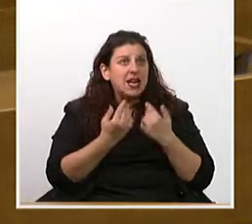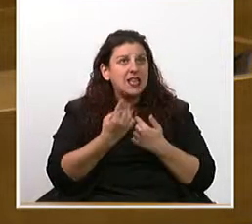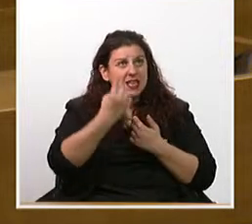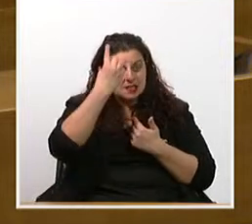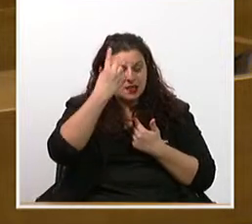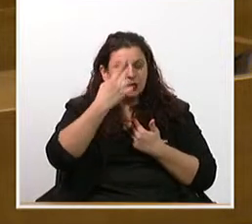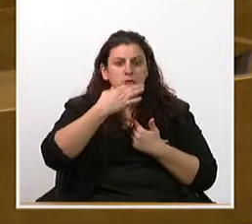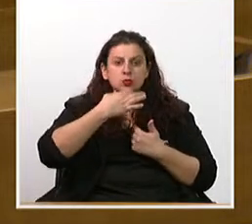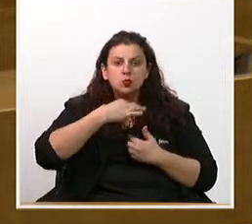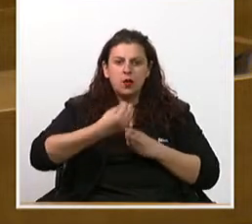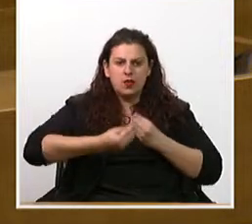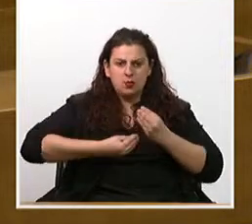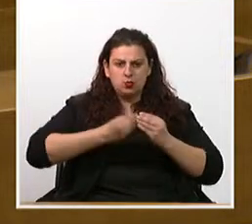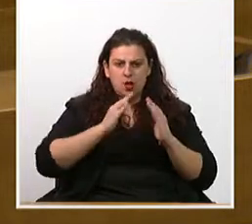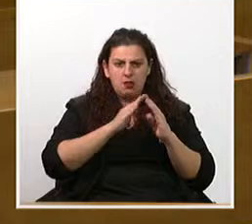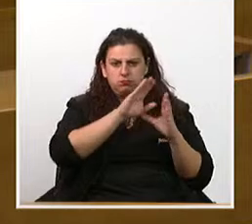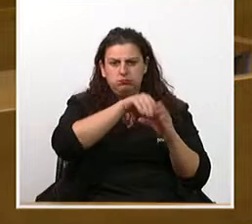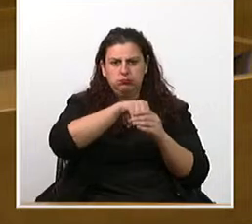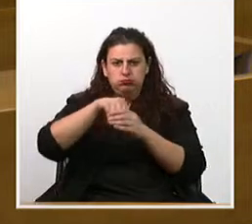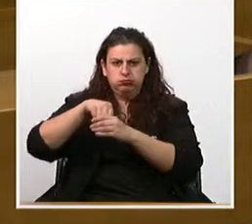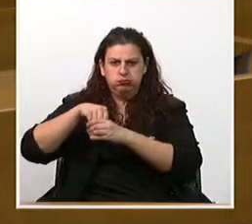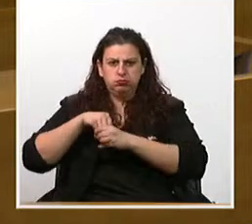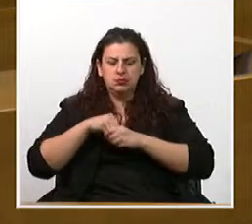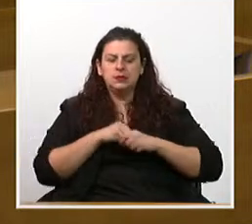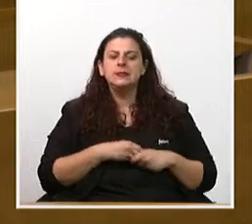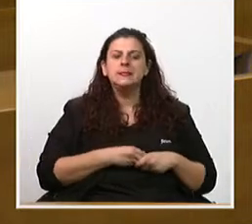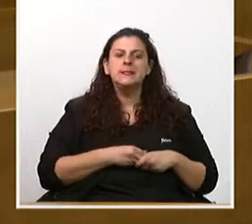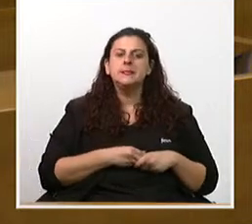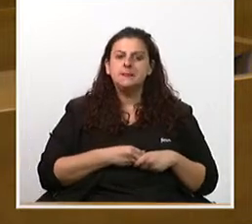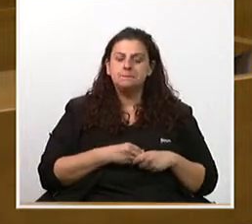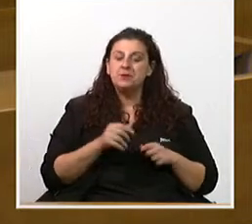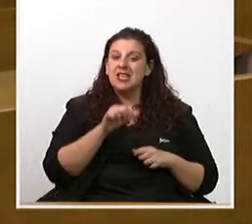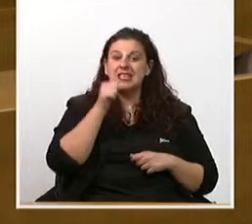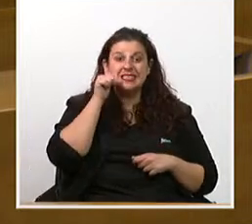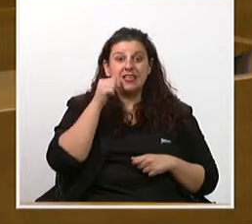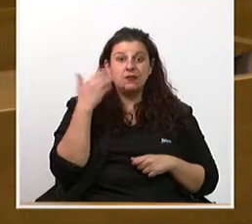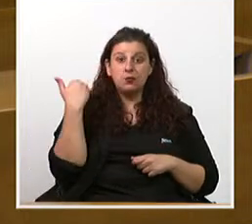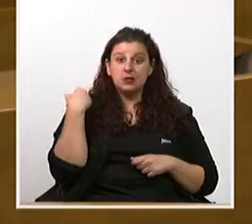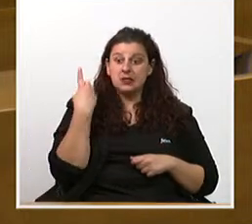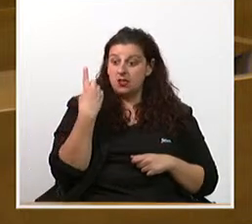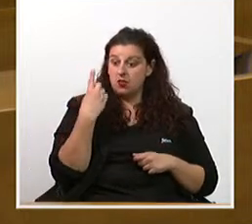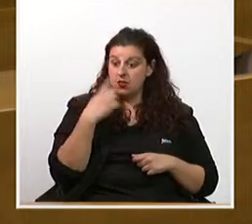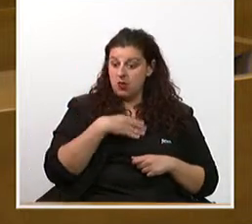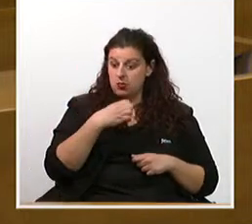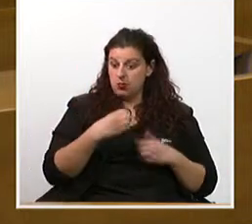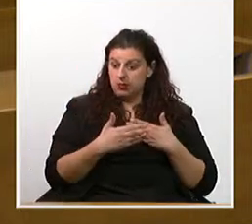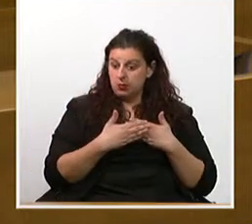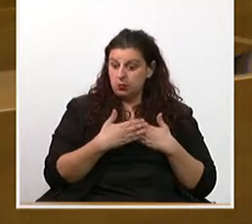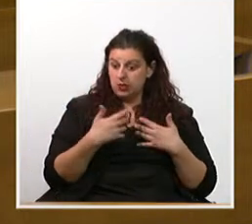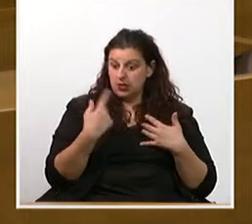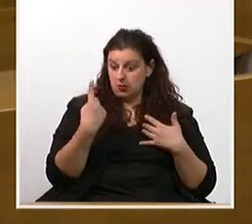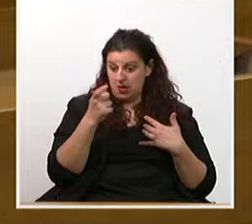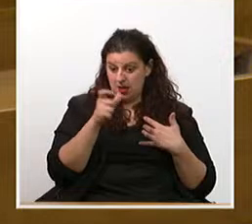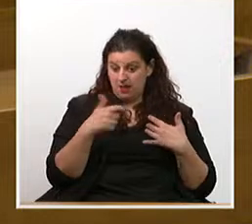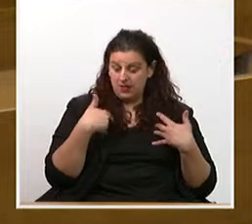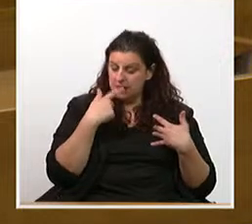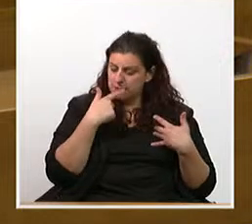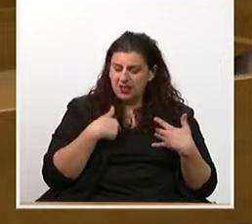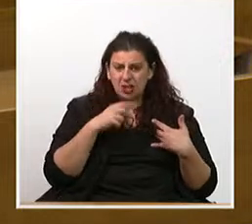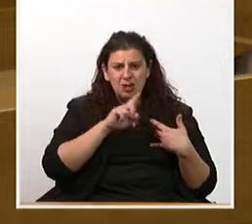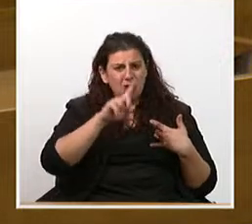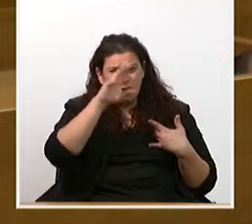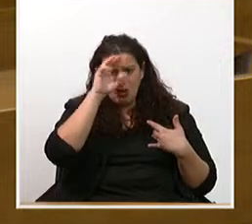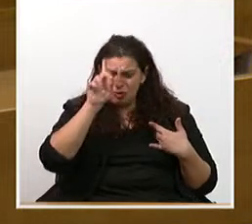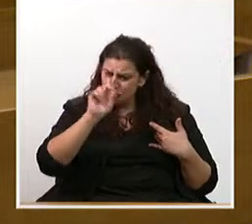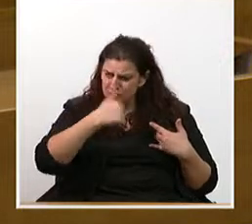han podido usar el sábado pasado en la puerta del ayuntamiento una de las víctimas me decía no nos olvidéis y se lo decían también a la